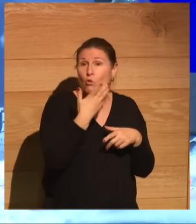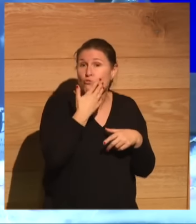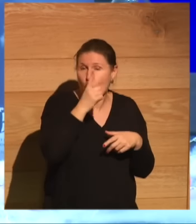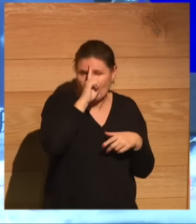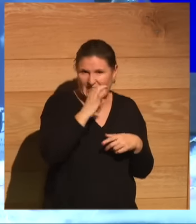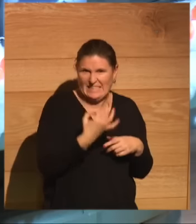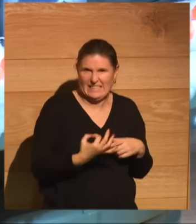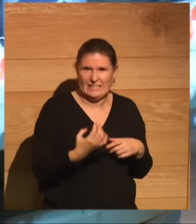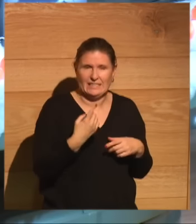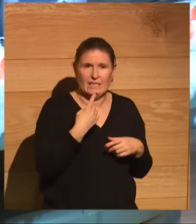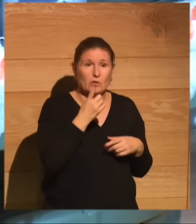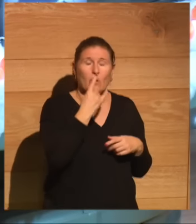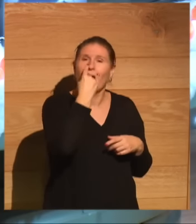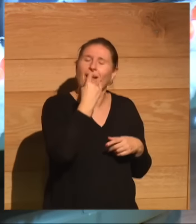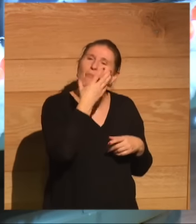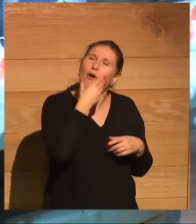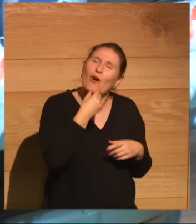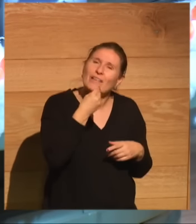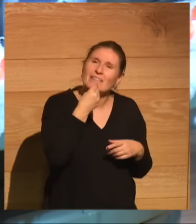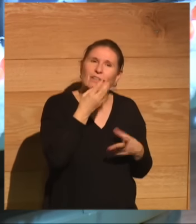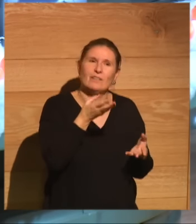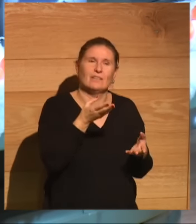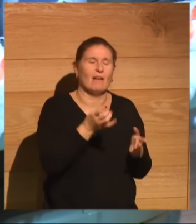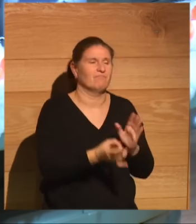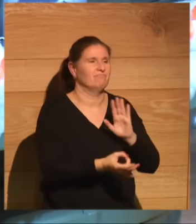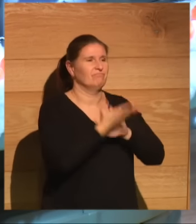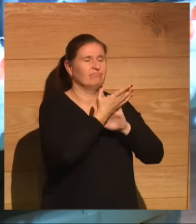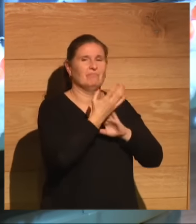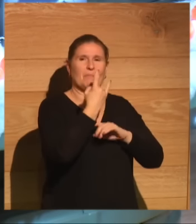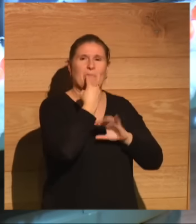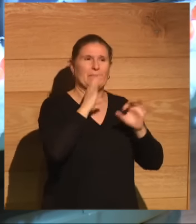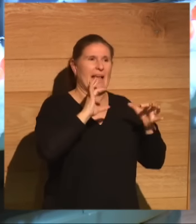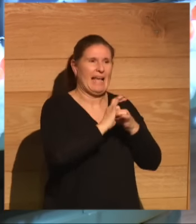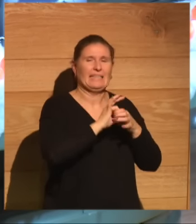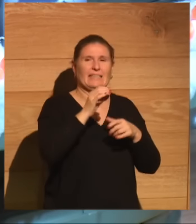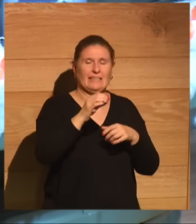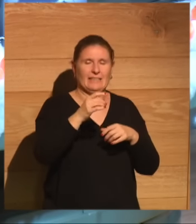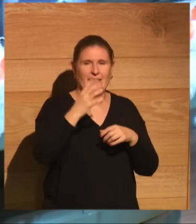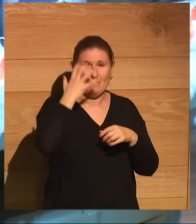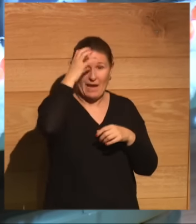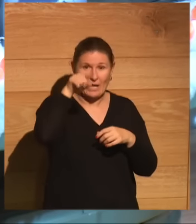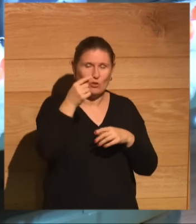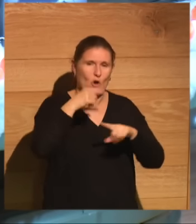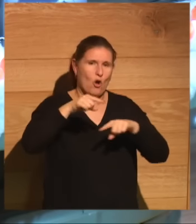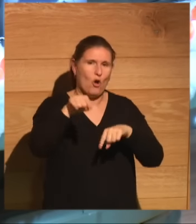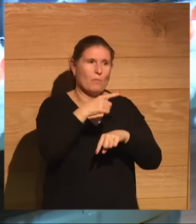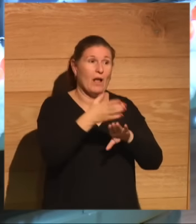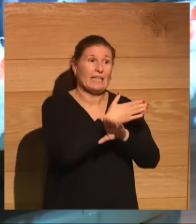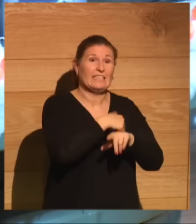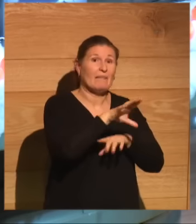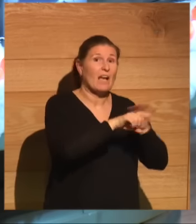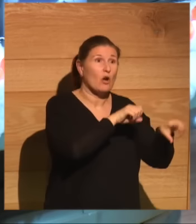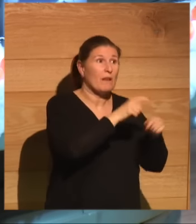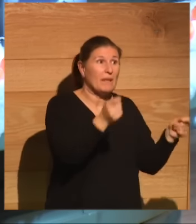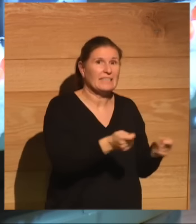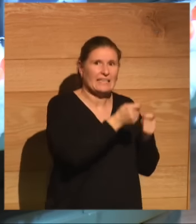Les motivaba lo bonito que era. Claro, de repente apareció Batman de Tim Burton y dijeron, ah, pues era de esto. Pero ya se habían comprado todo. O sea, hasta ese